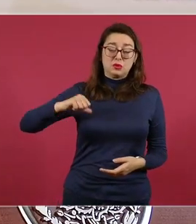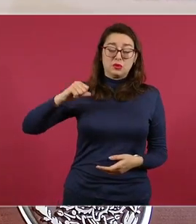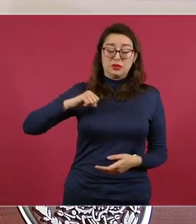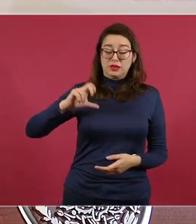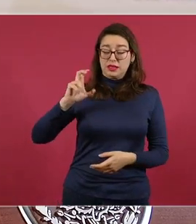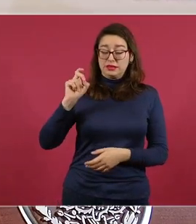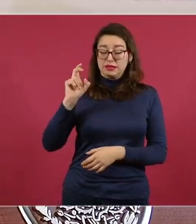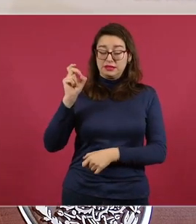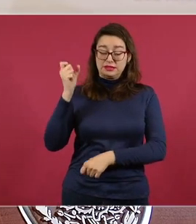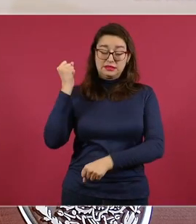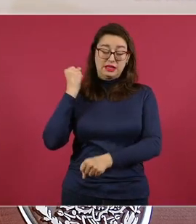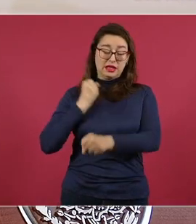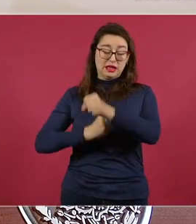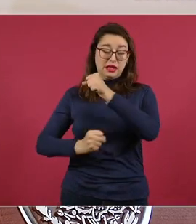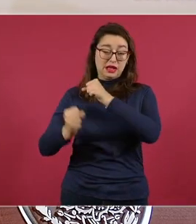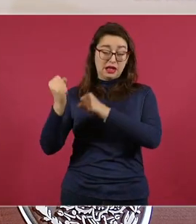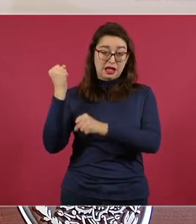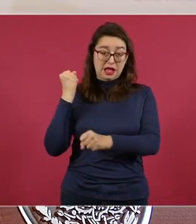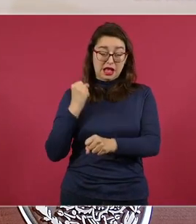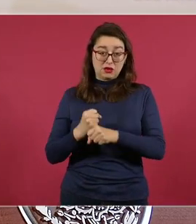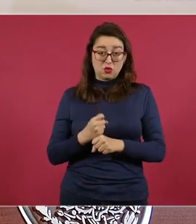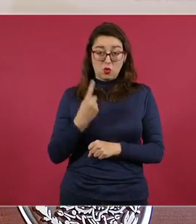que